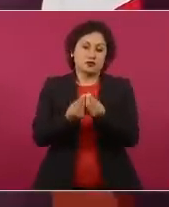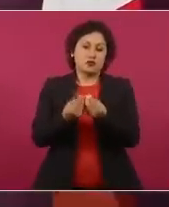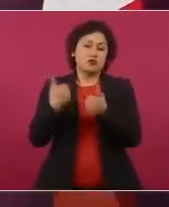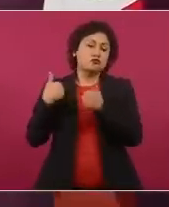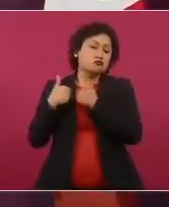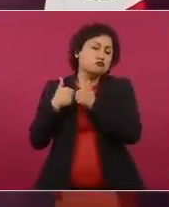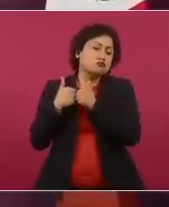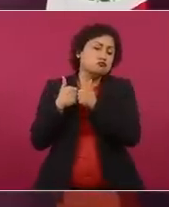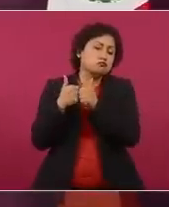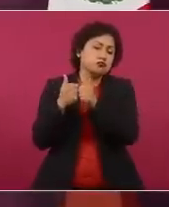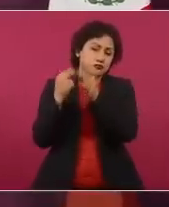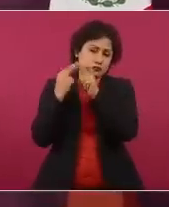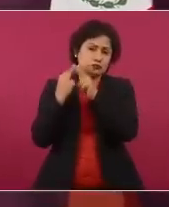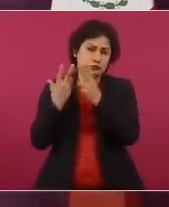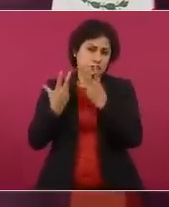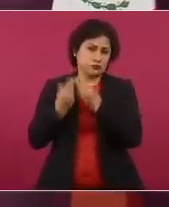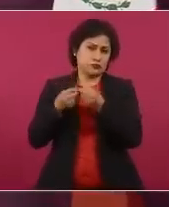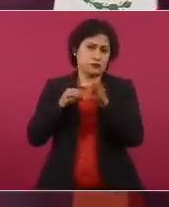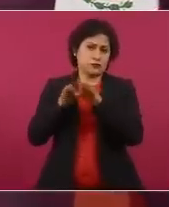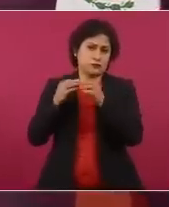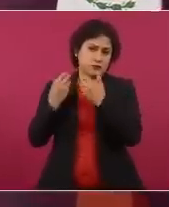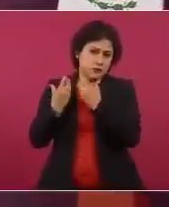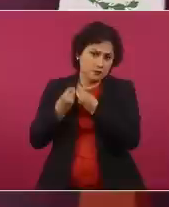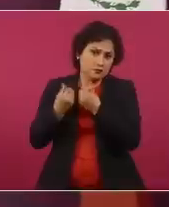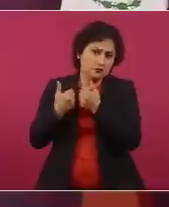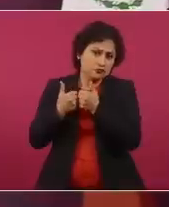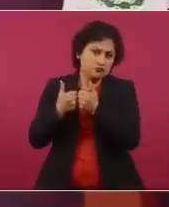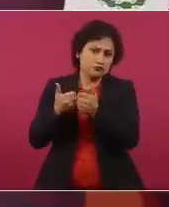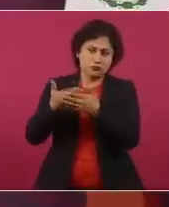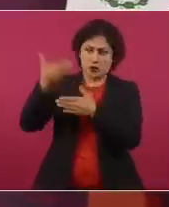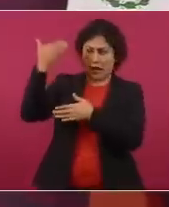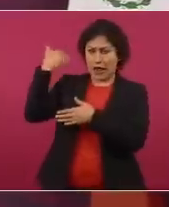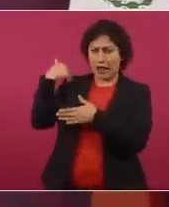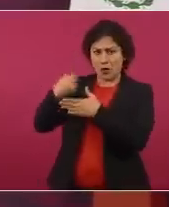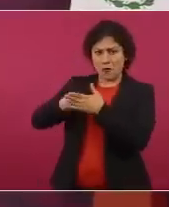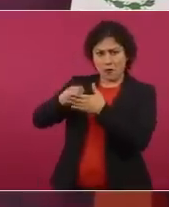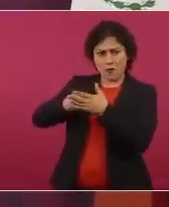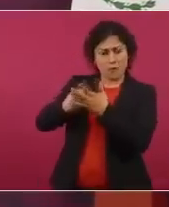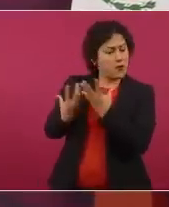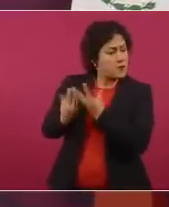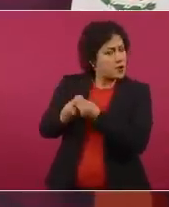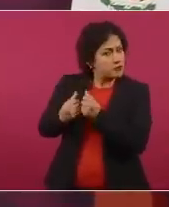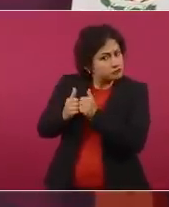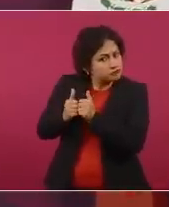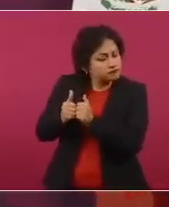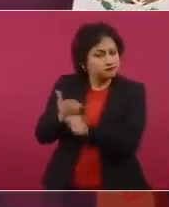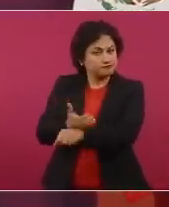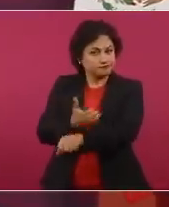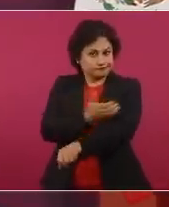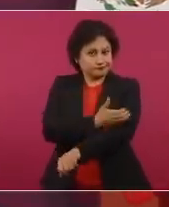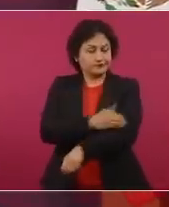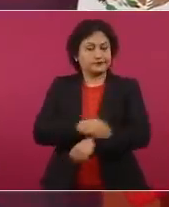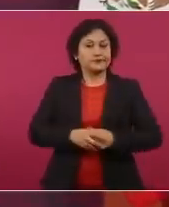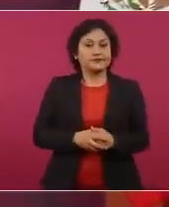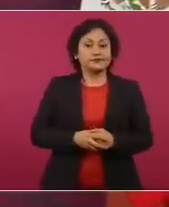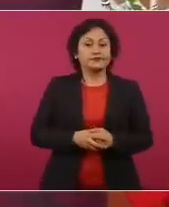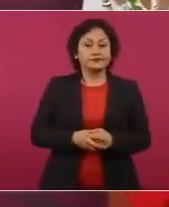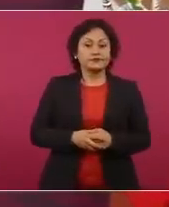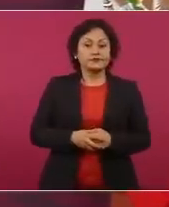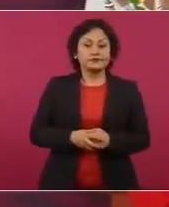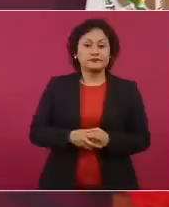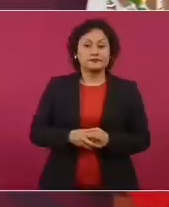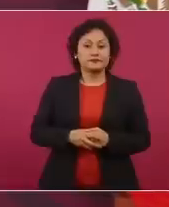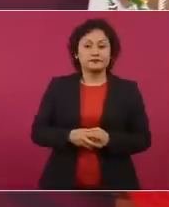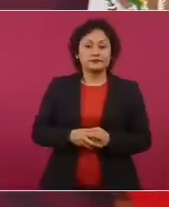nosotros trabajando en la lucha, en la lucha, en la lucha, en la lucha. Y le decían su